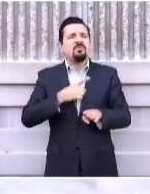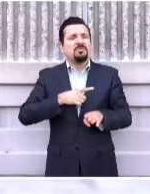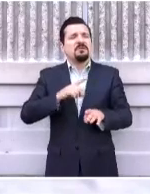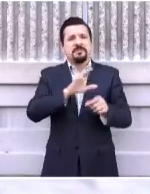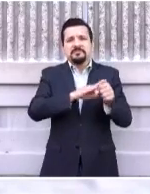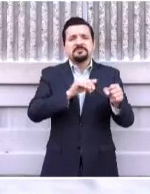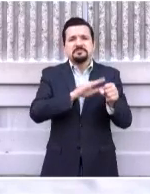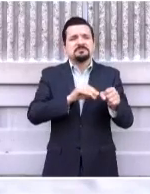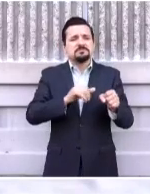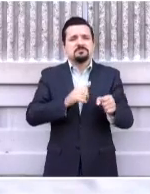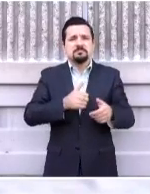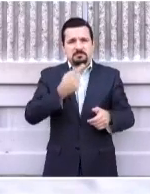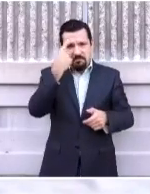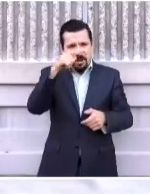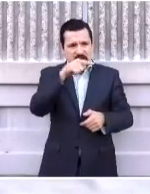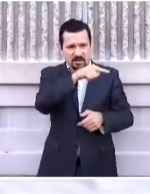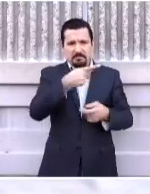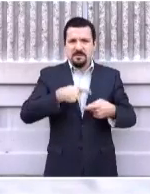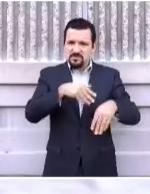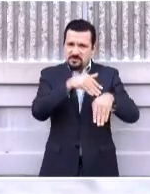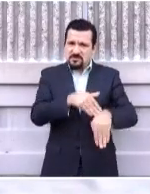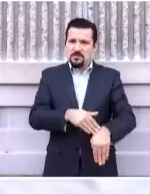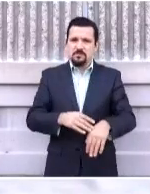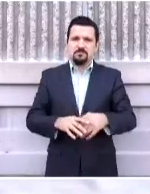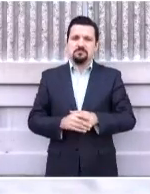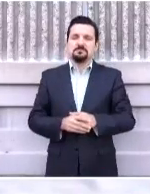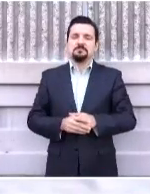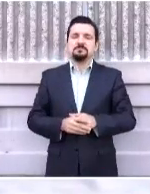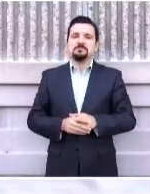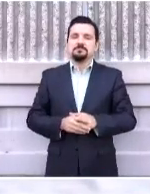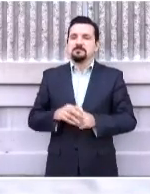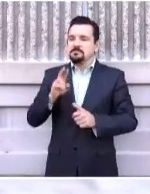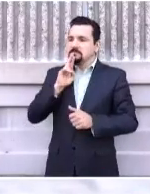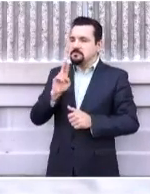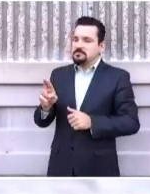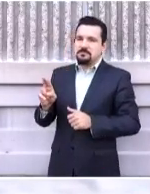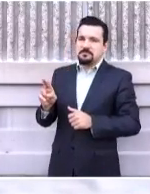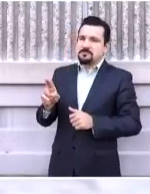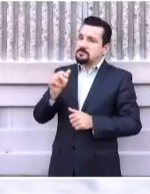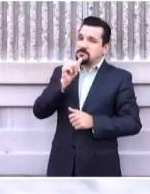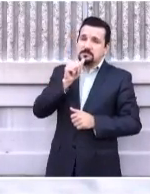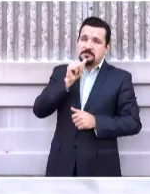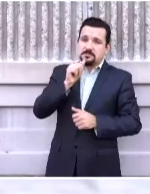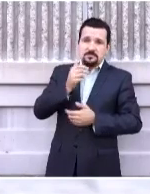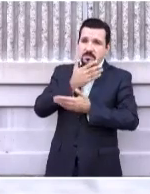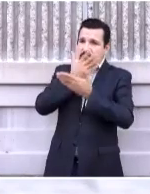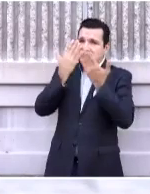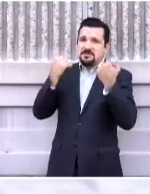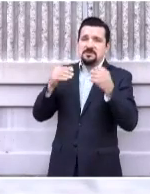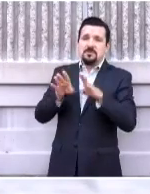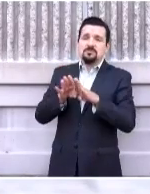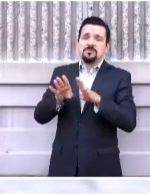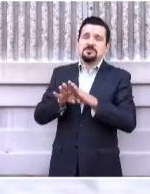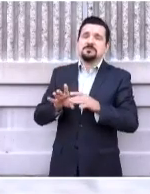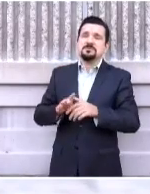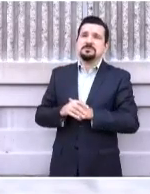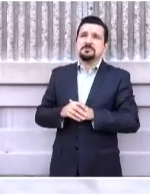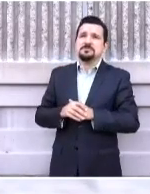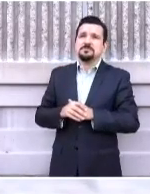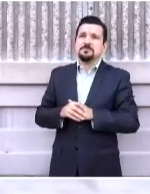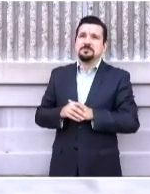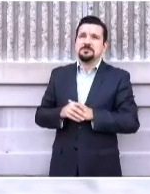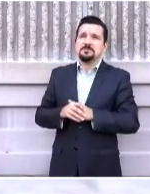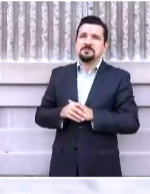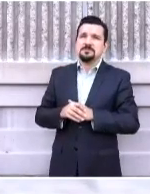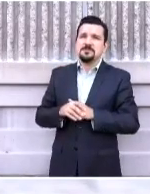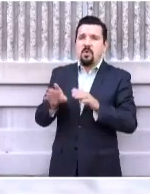No hemos todavía identificado que haya una medida eficaz con